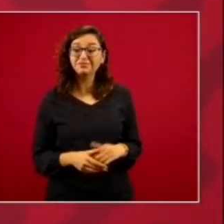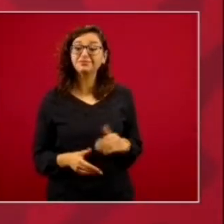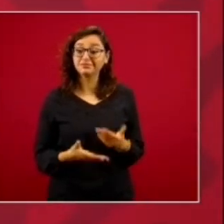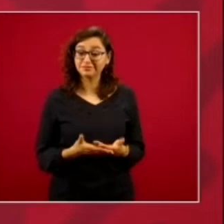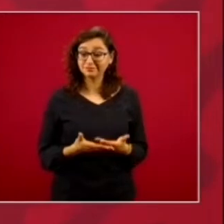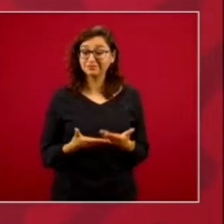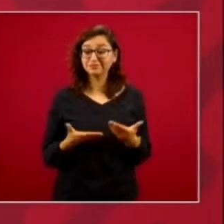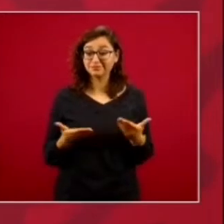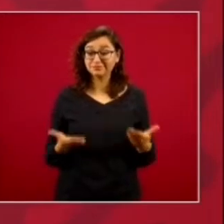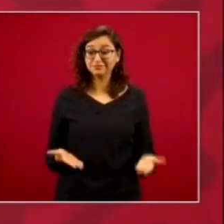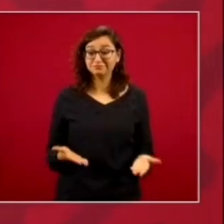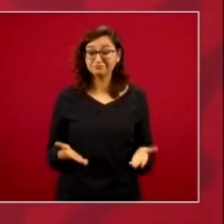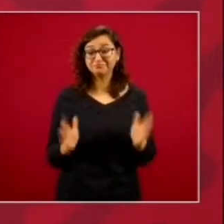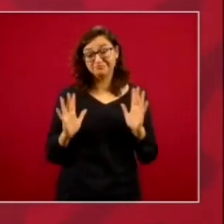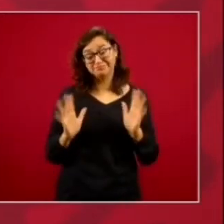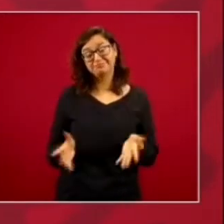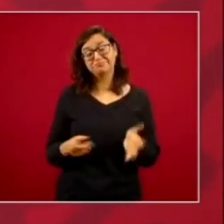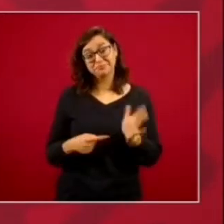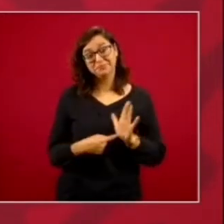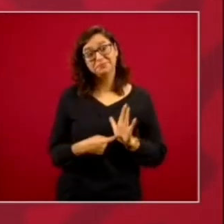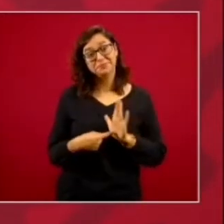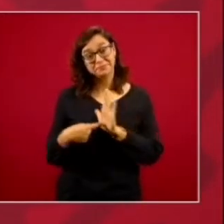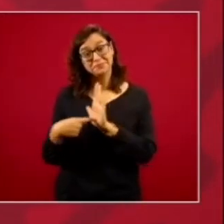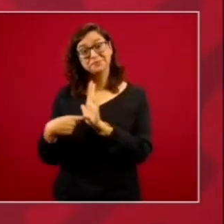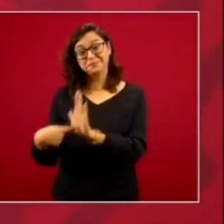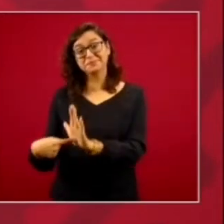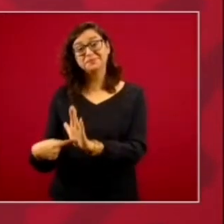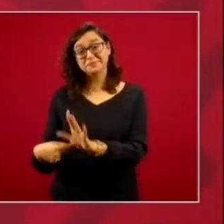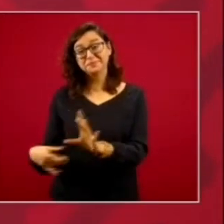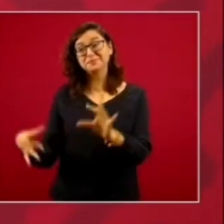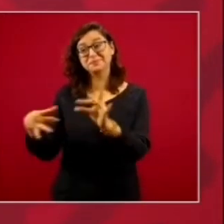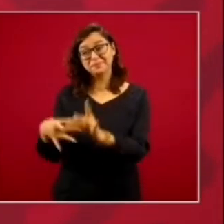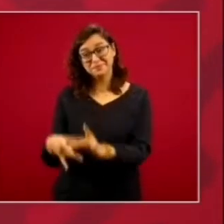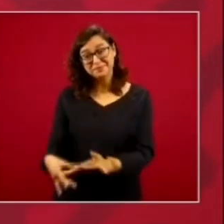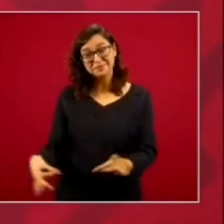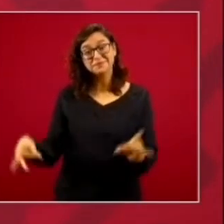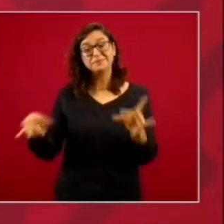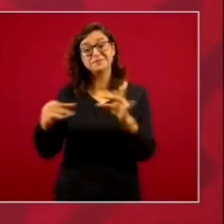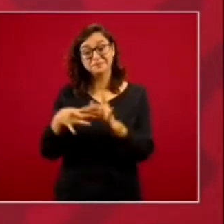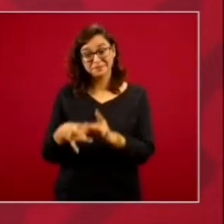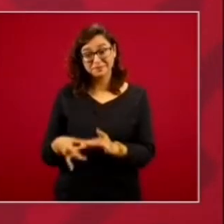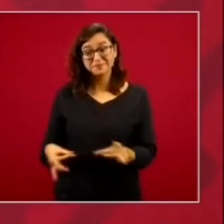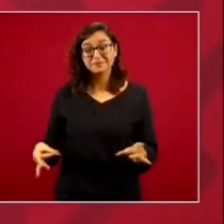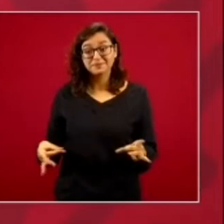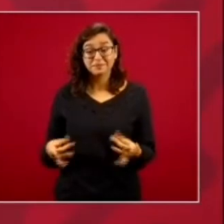Ahora por eso me detengo, o sea, causa